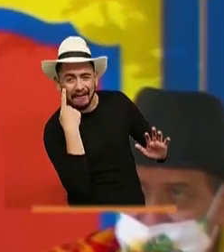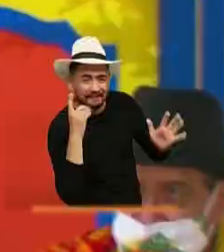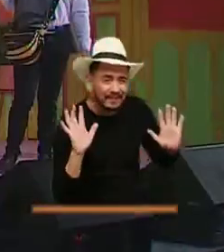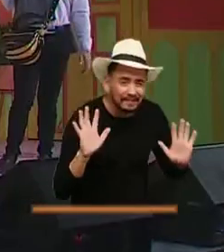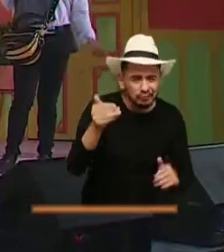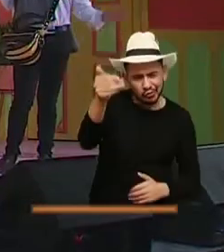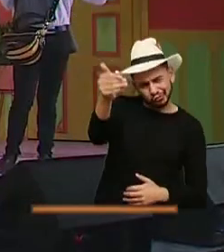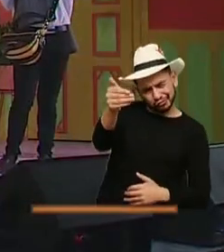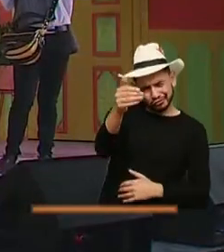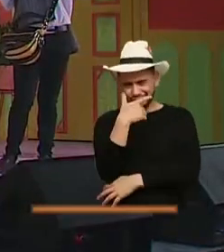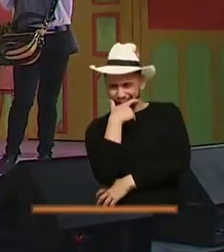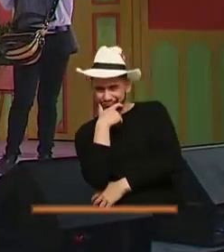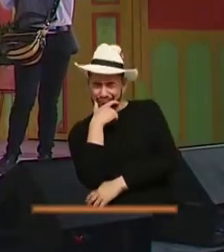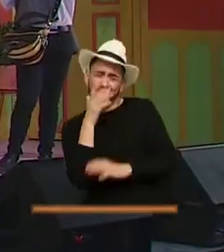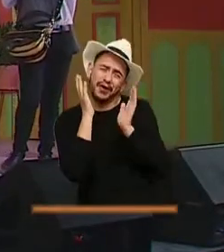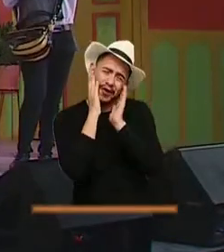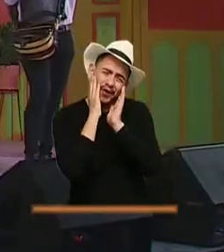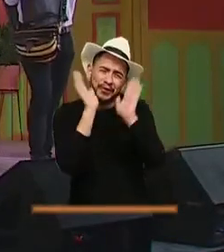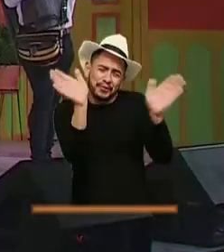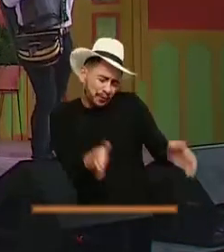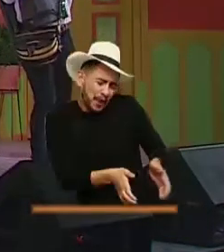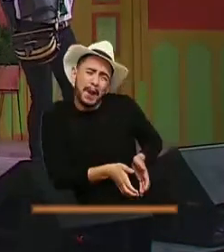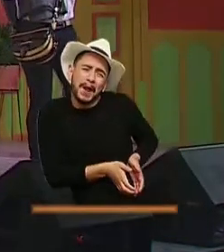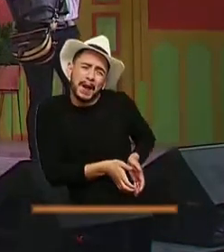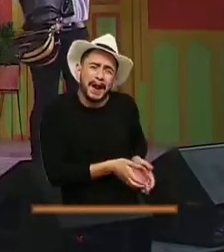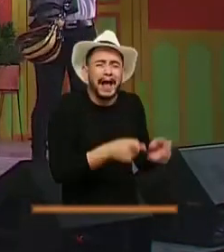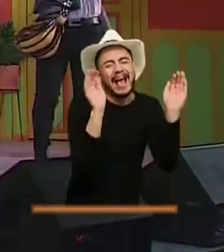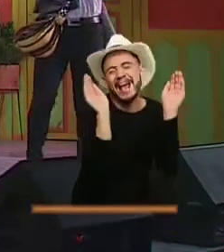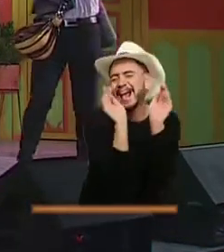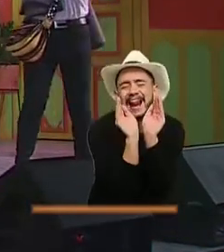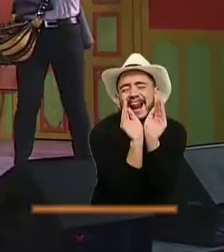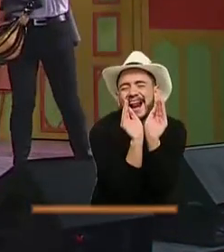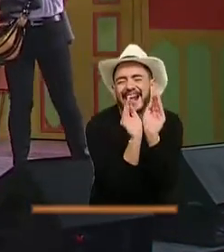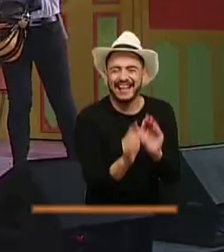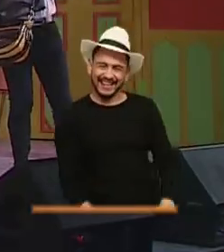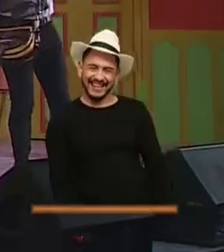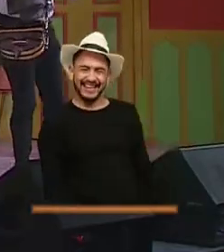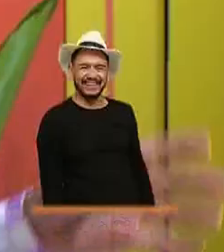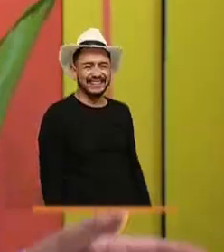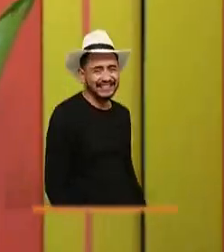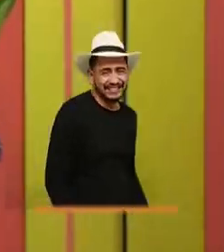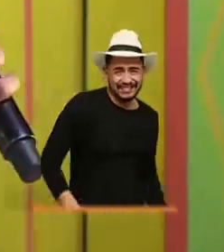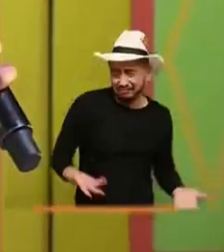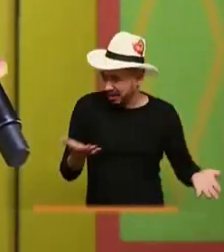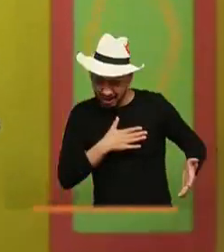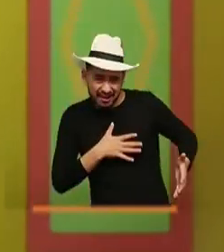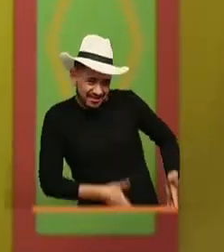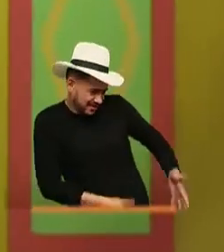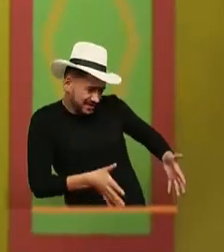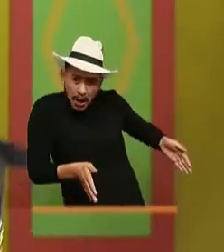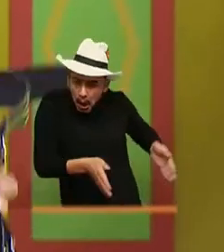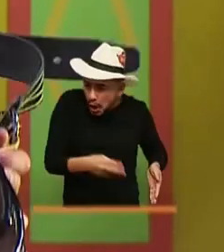estatura, el carriel es XS. Si el carriel es muy